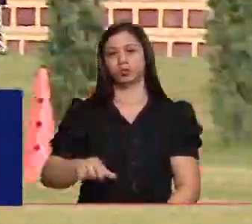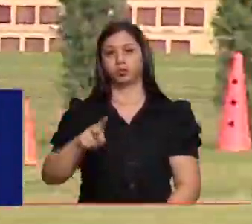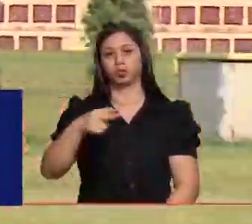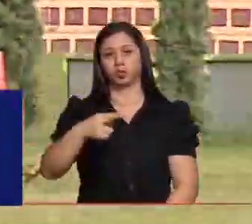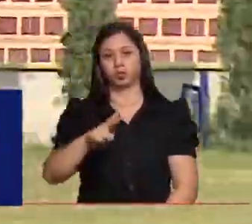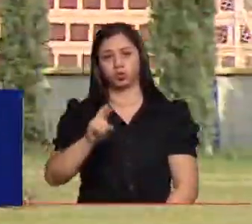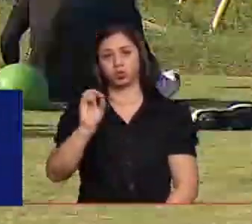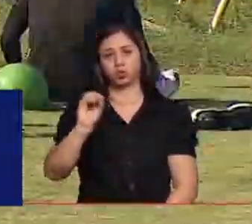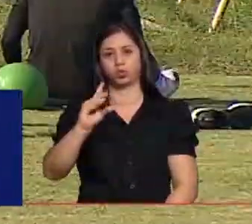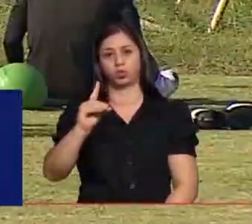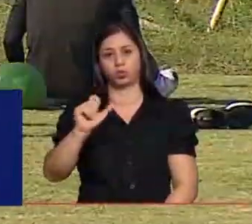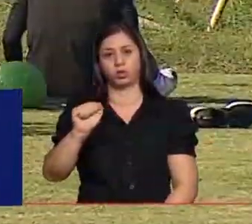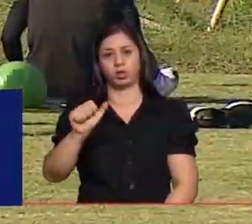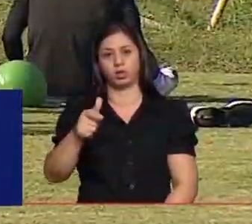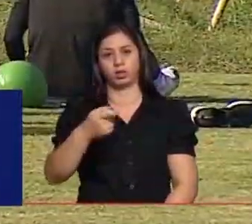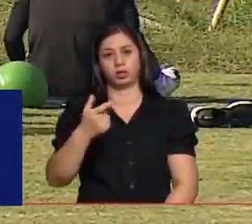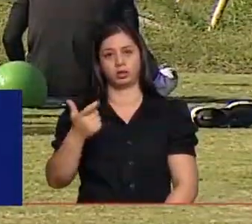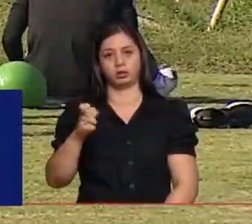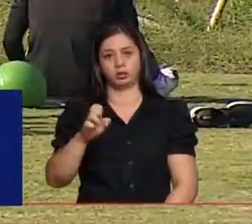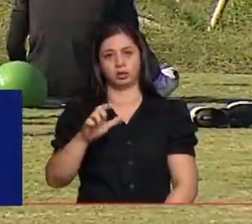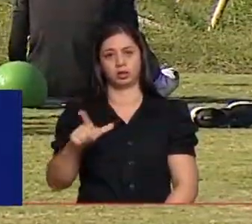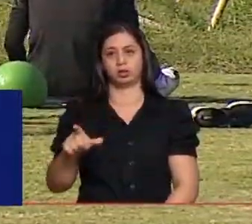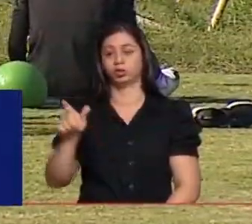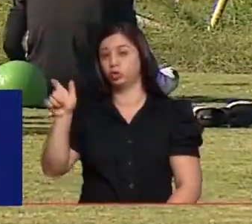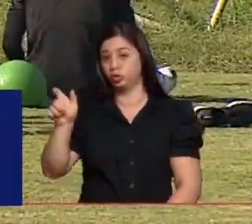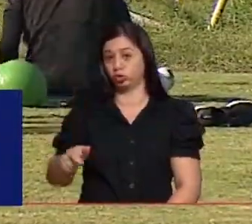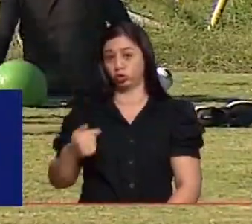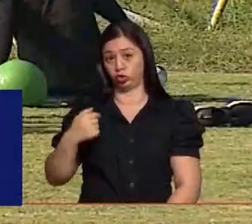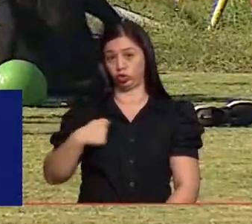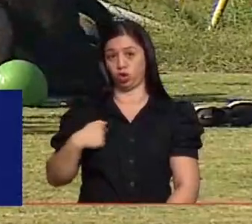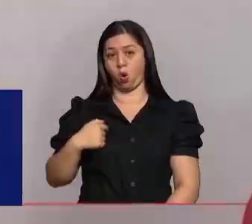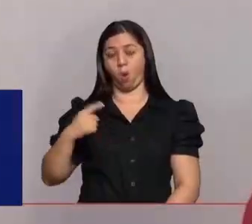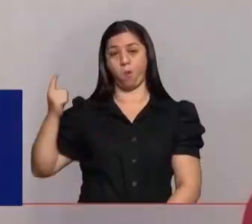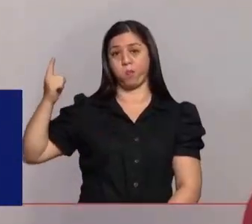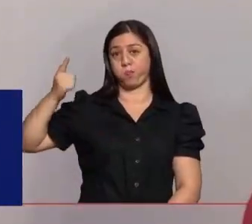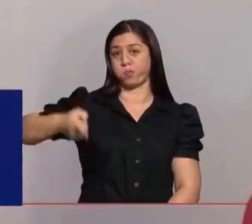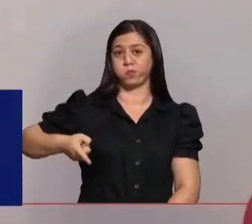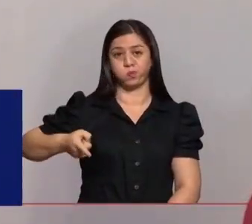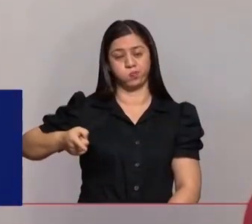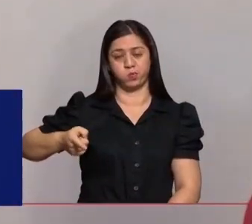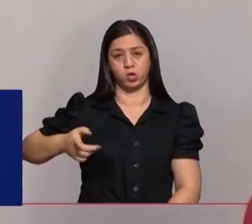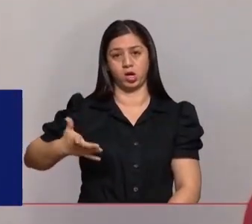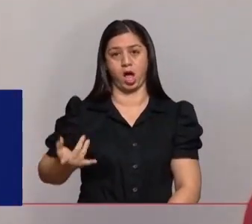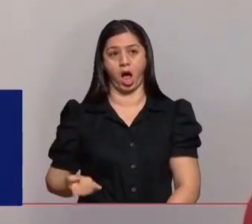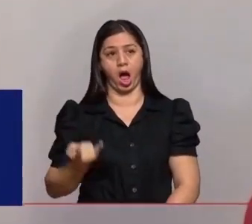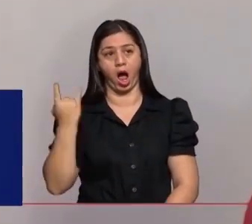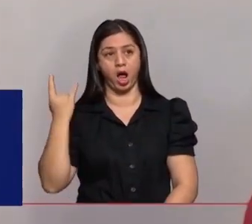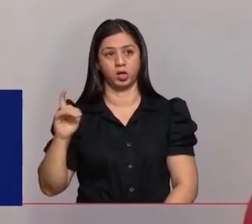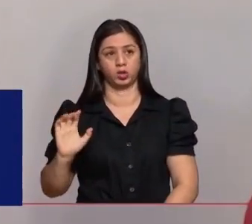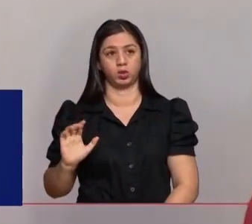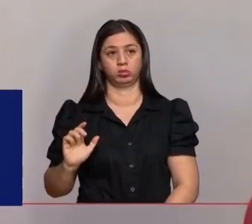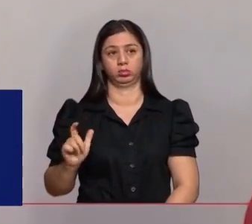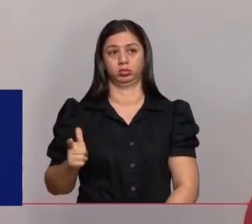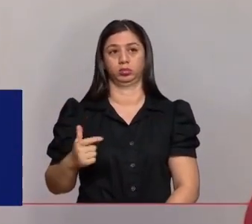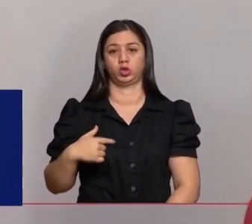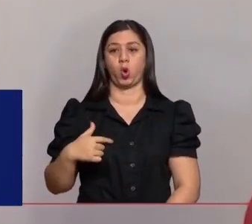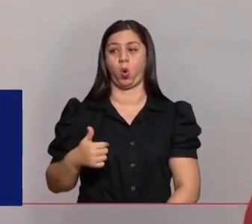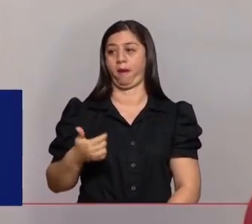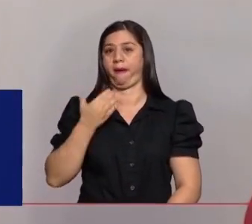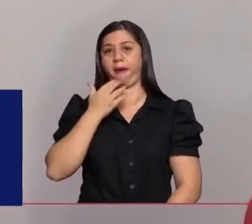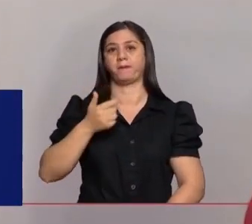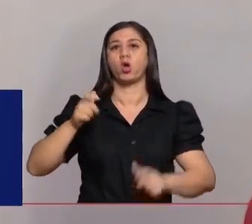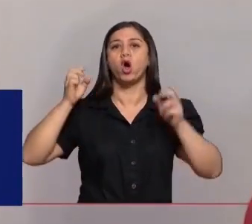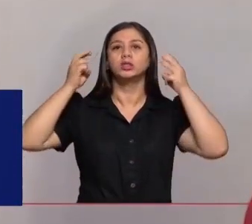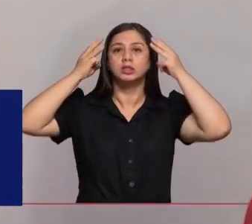Rodallega. No soy César o el César para hacer el pulgar para abajo